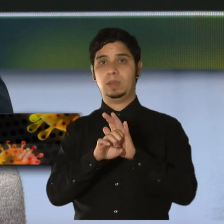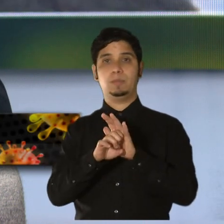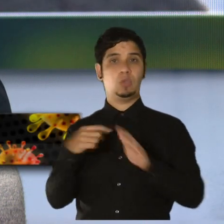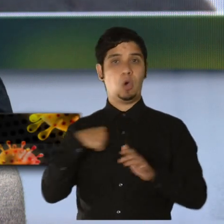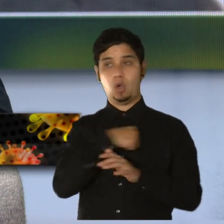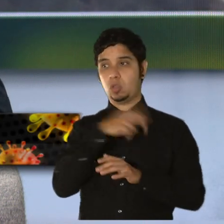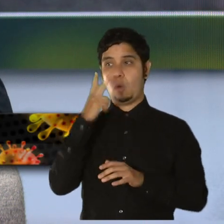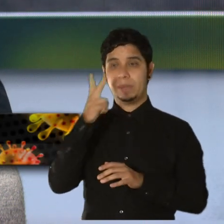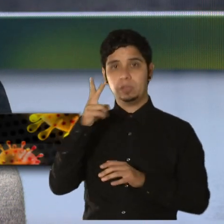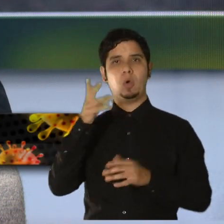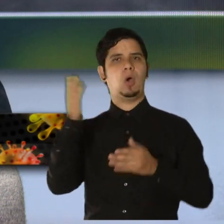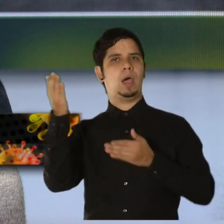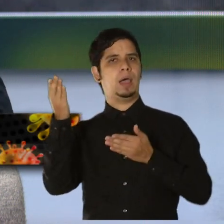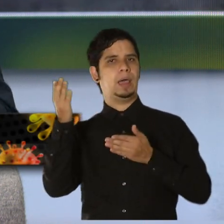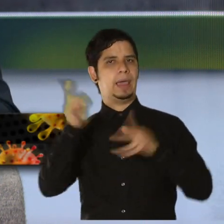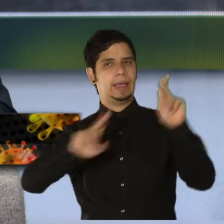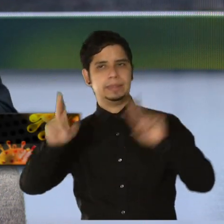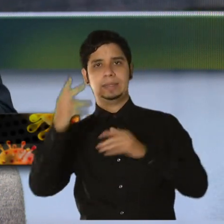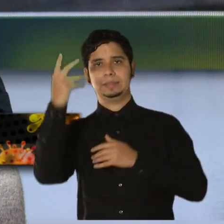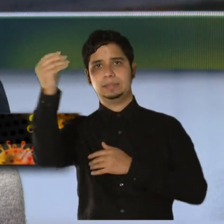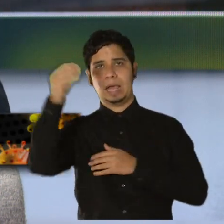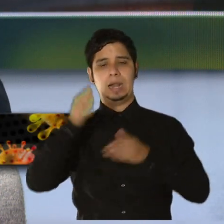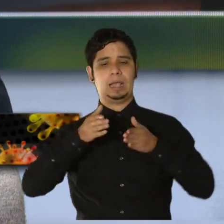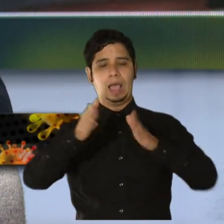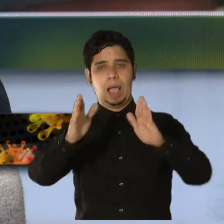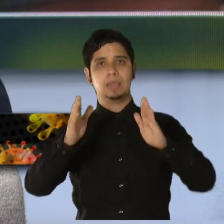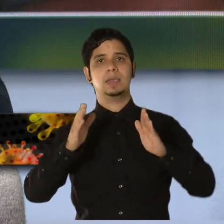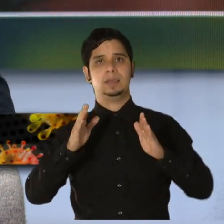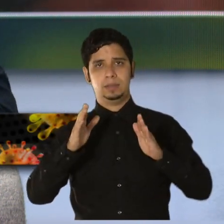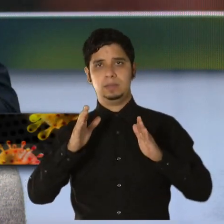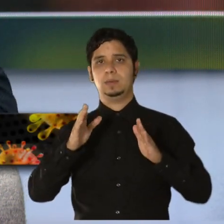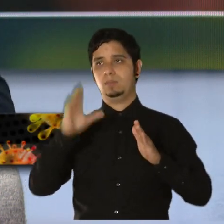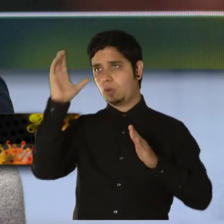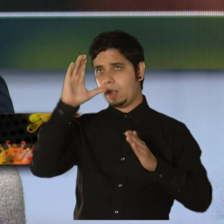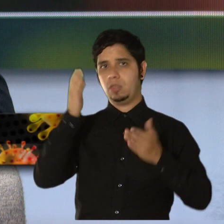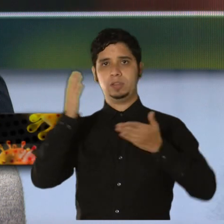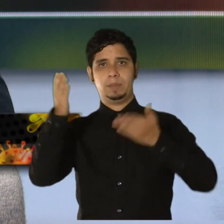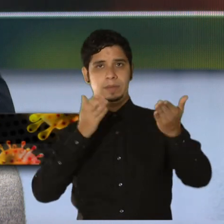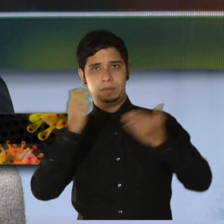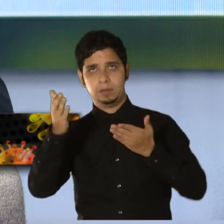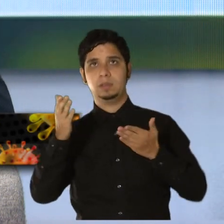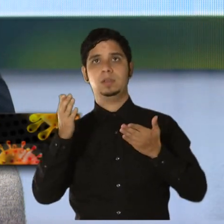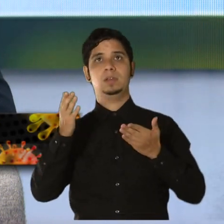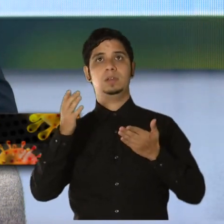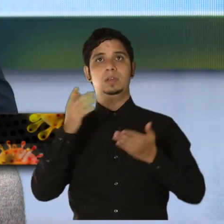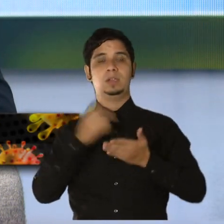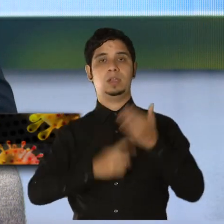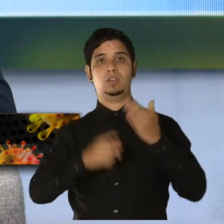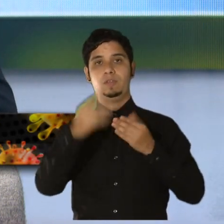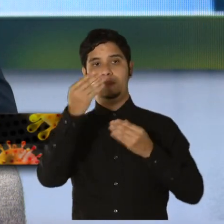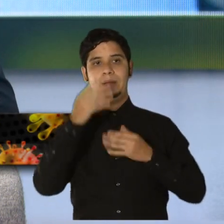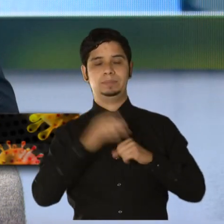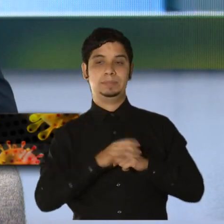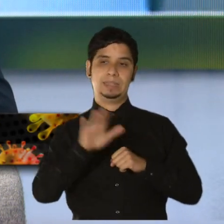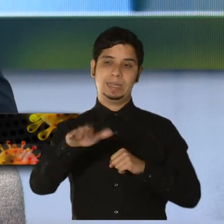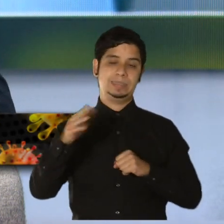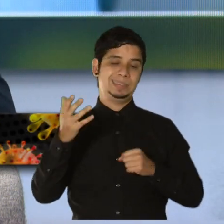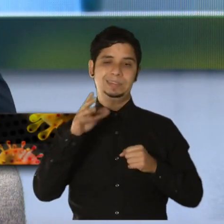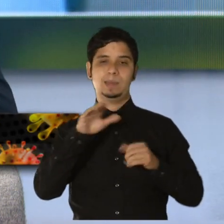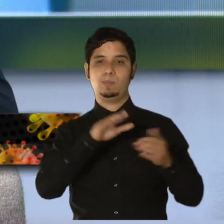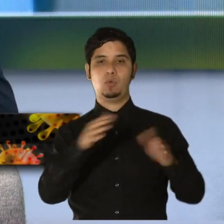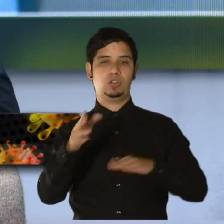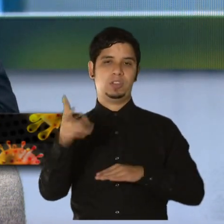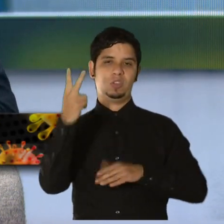y es bien triste poder buscar, ¿verdad?, nuestros participantes y que sea otro participante que nos diga, no, mira, él murió hace 2 semanas de